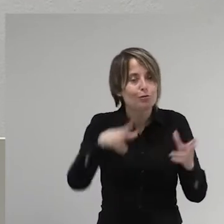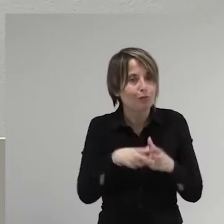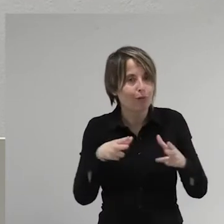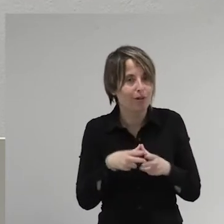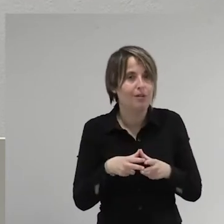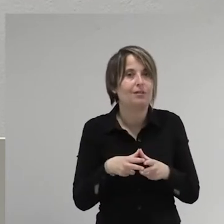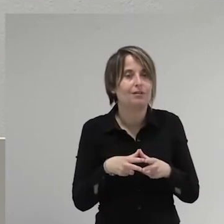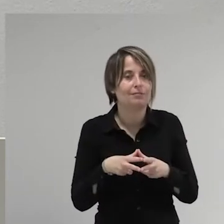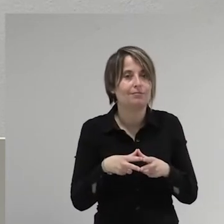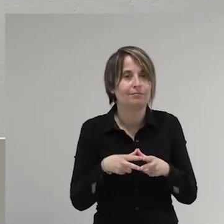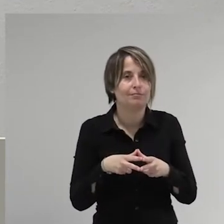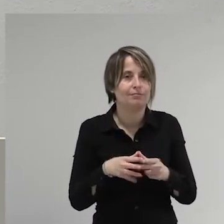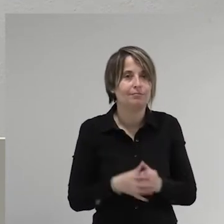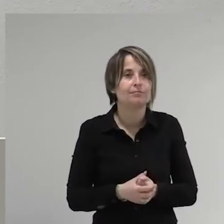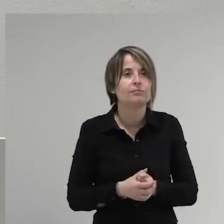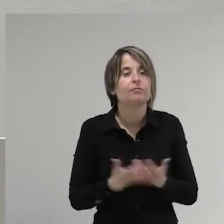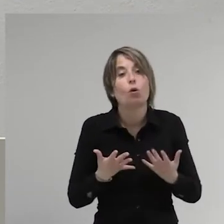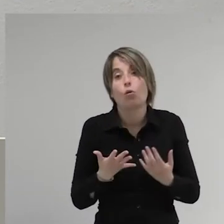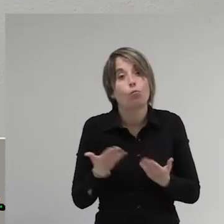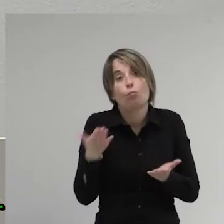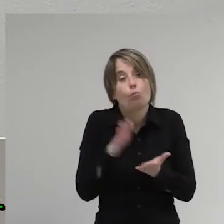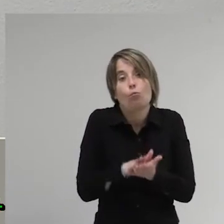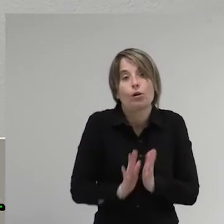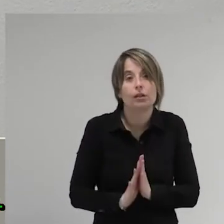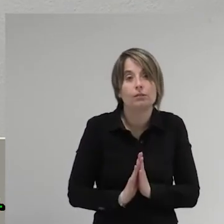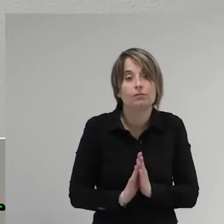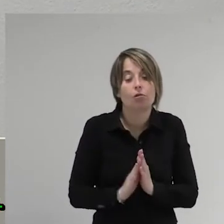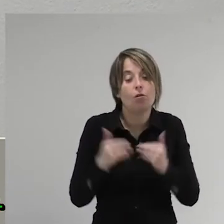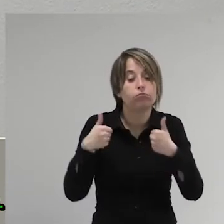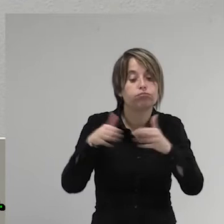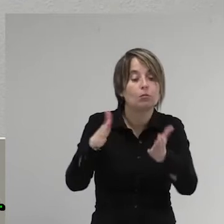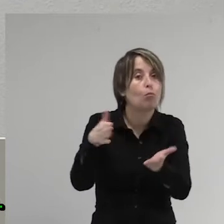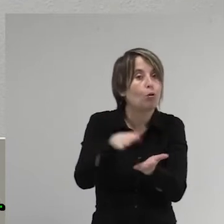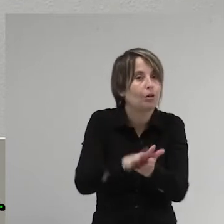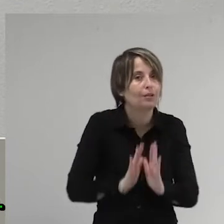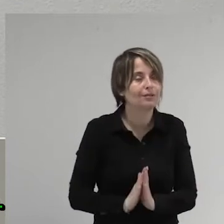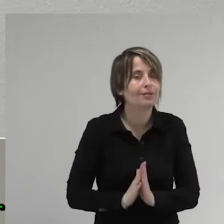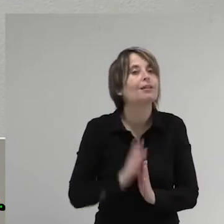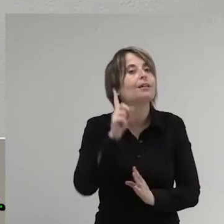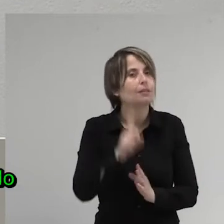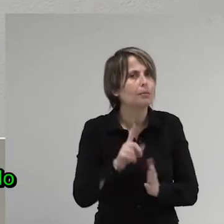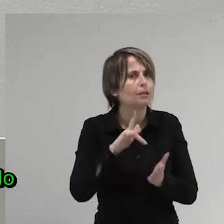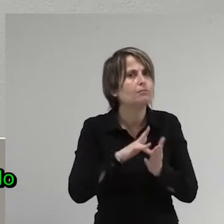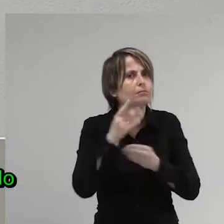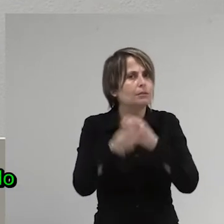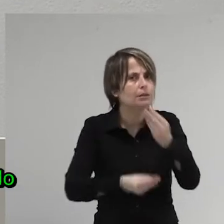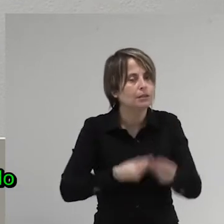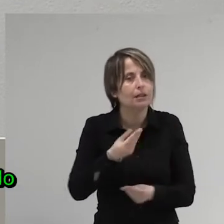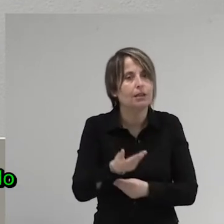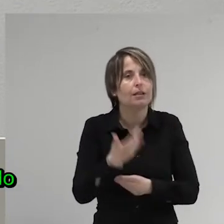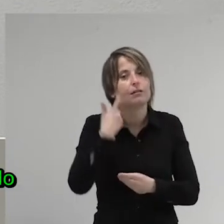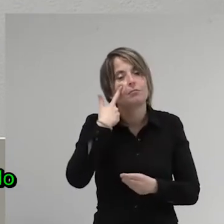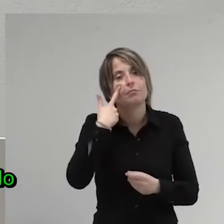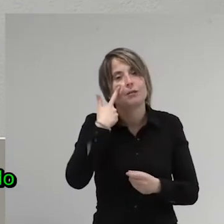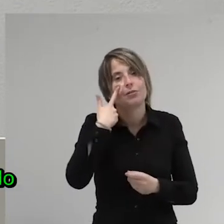¿sabes? O puede morir, o la podemos dejar morir, que también está siendo otra práctica, quiero decir. Pero, en